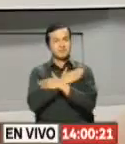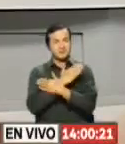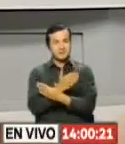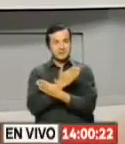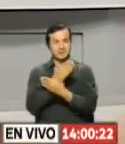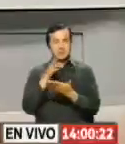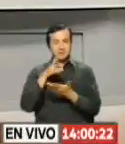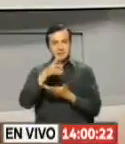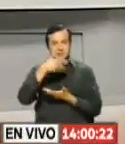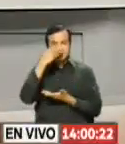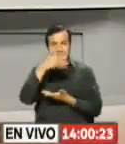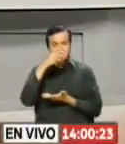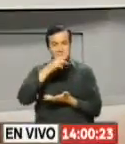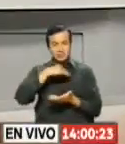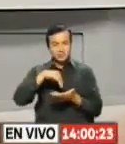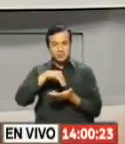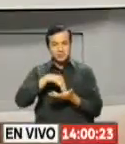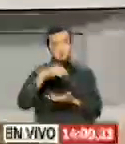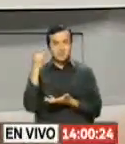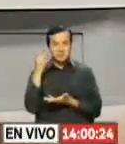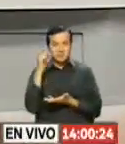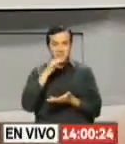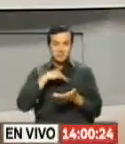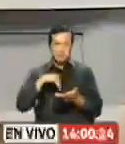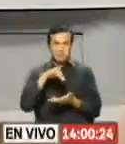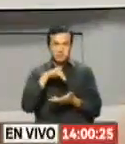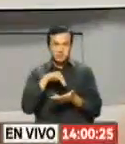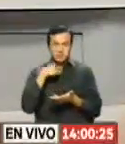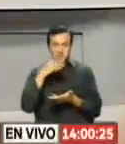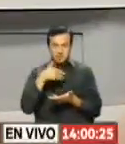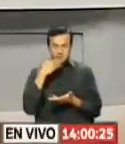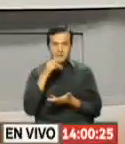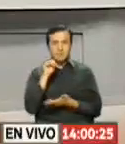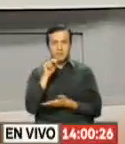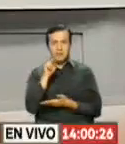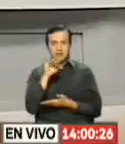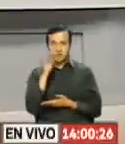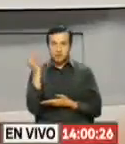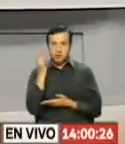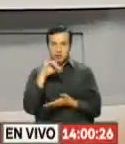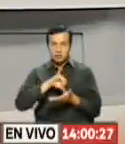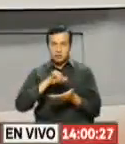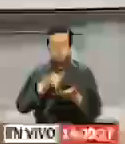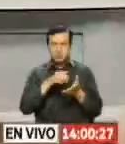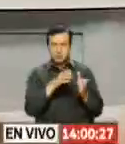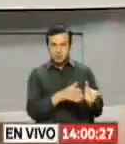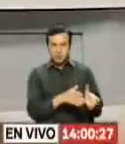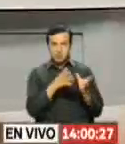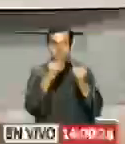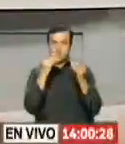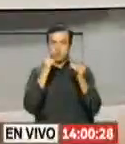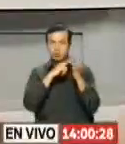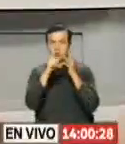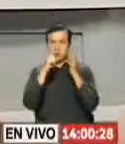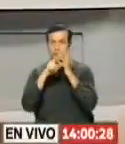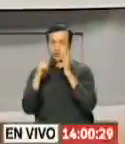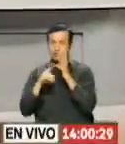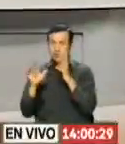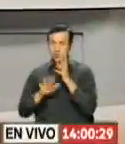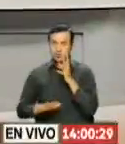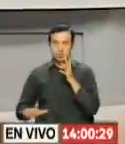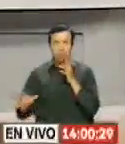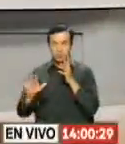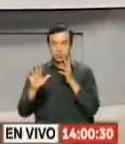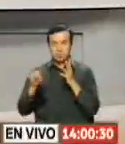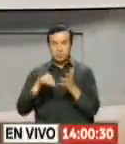Y el ceviche manabita, el ceviche con maní es típico de Jipijapa. Hay muchas variedades de hacer el ceviche